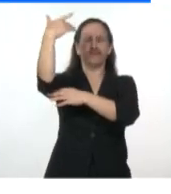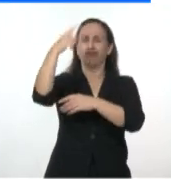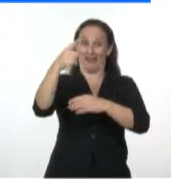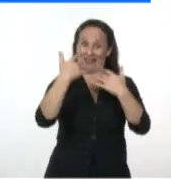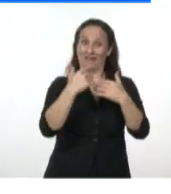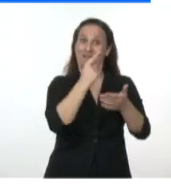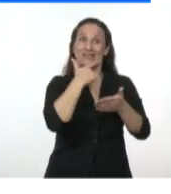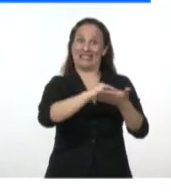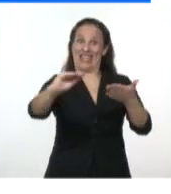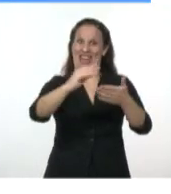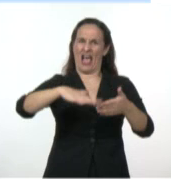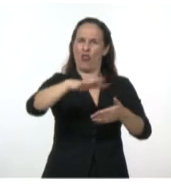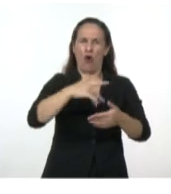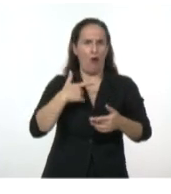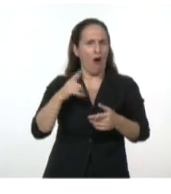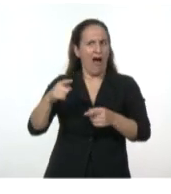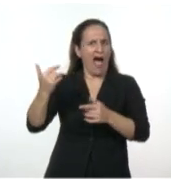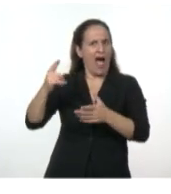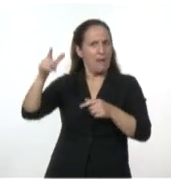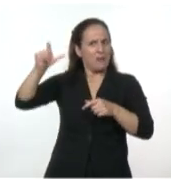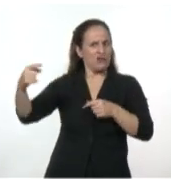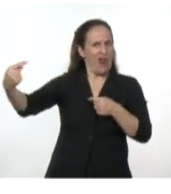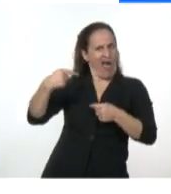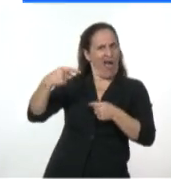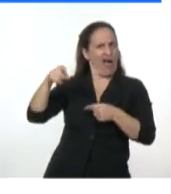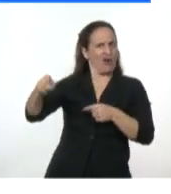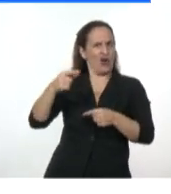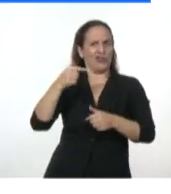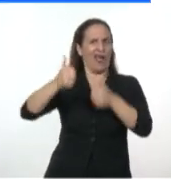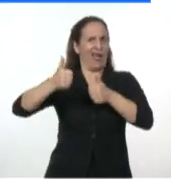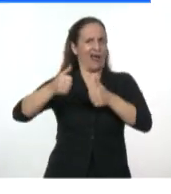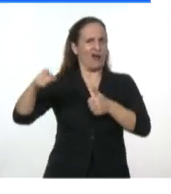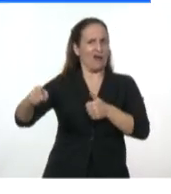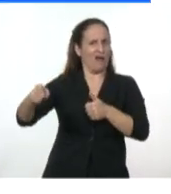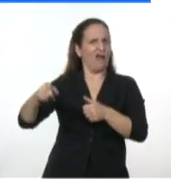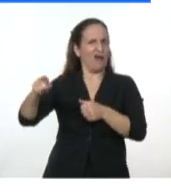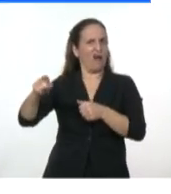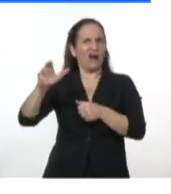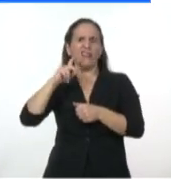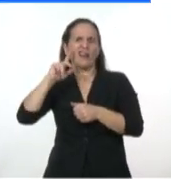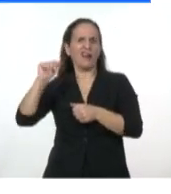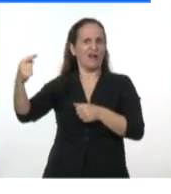Senado una conspiración de su rival por el consulado, Lucio Sergio Catilina.